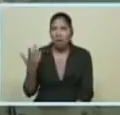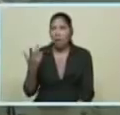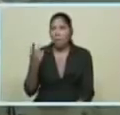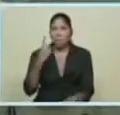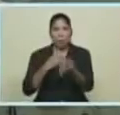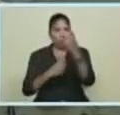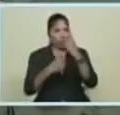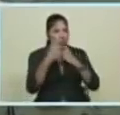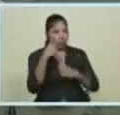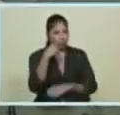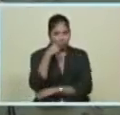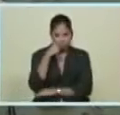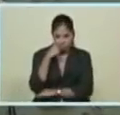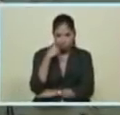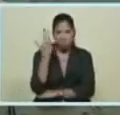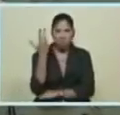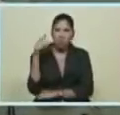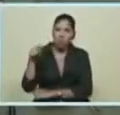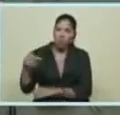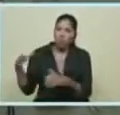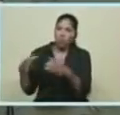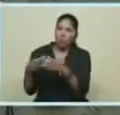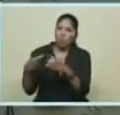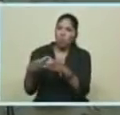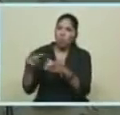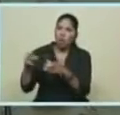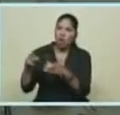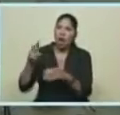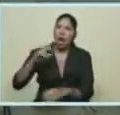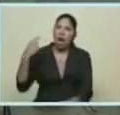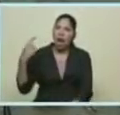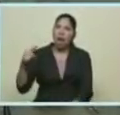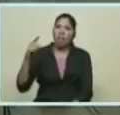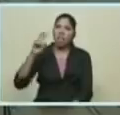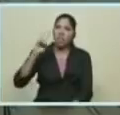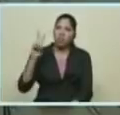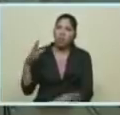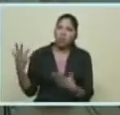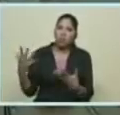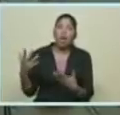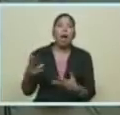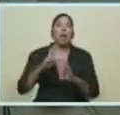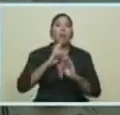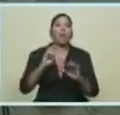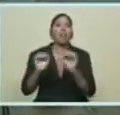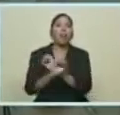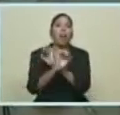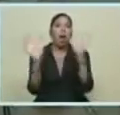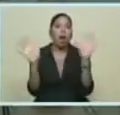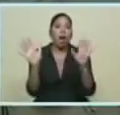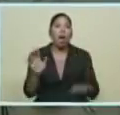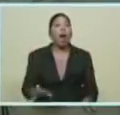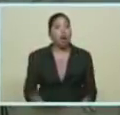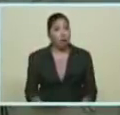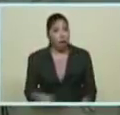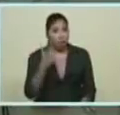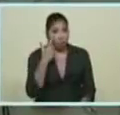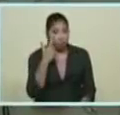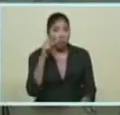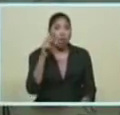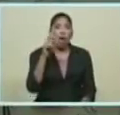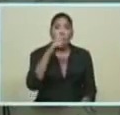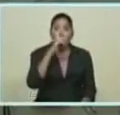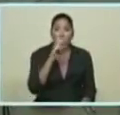preguntarse qué Fuerza Armada tiene Venezuela, la respuesta es muy clara. En el año